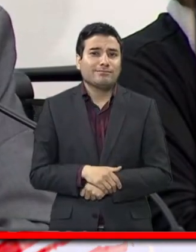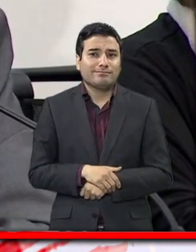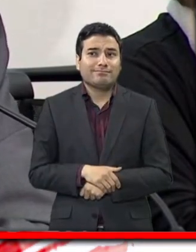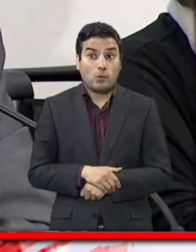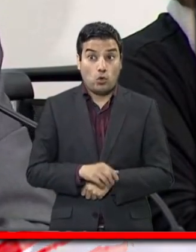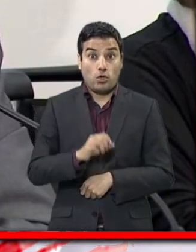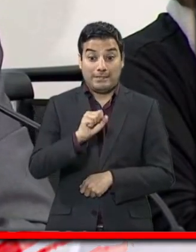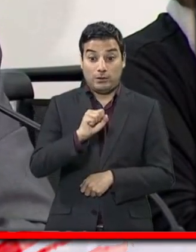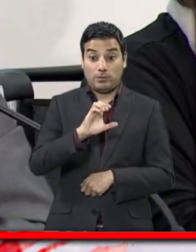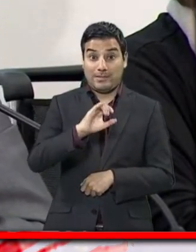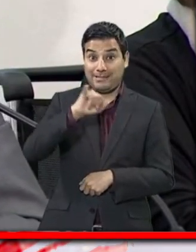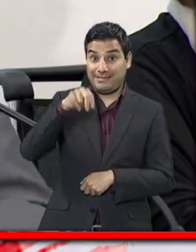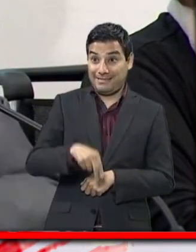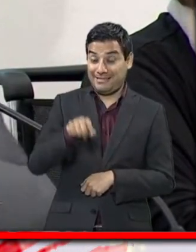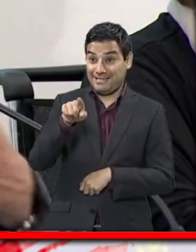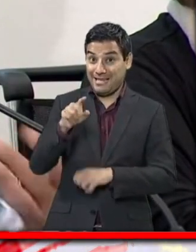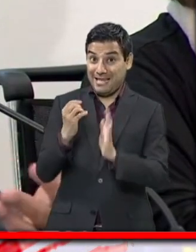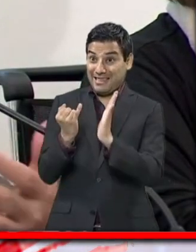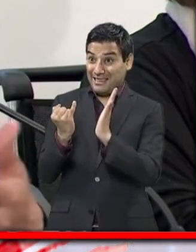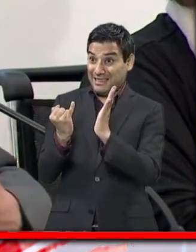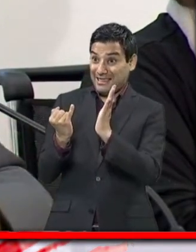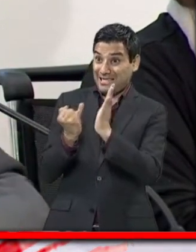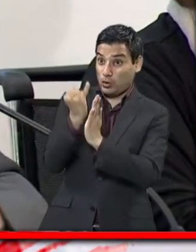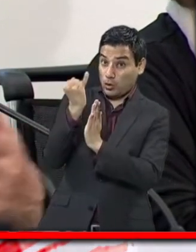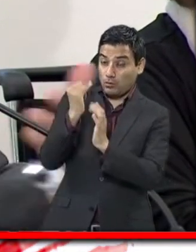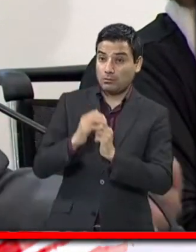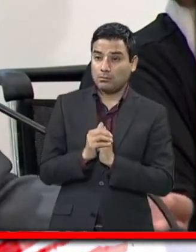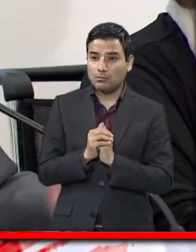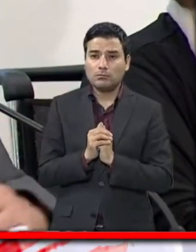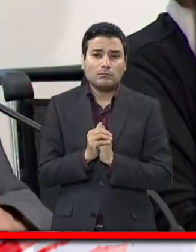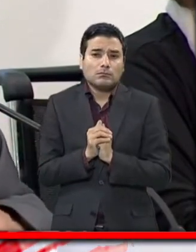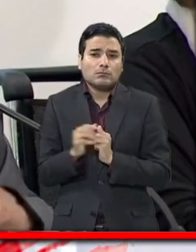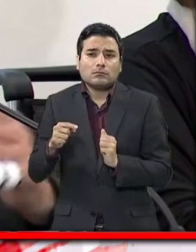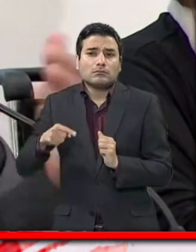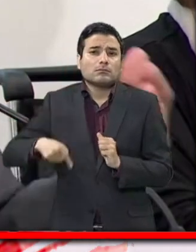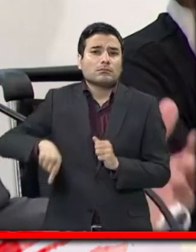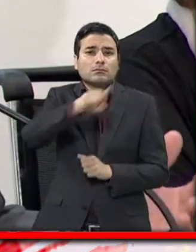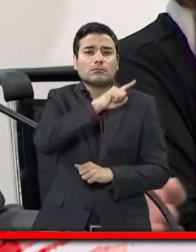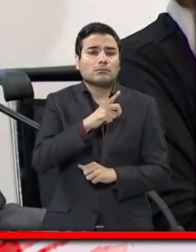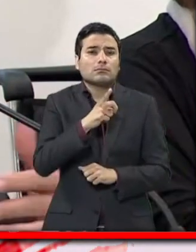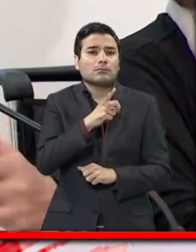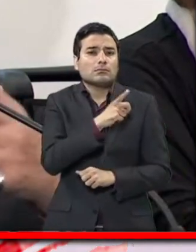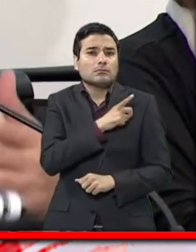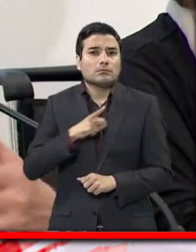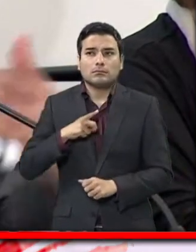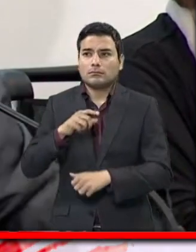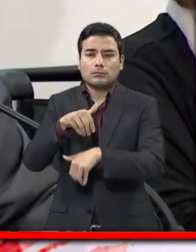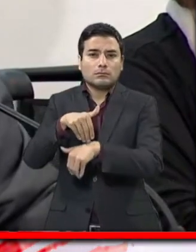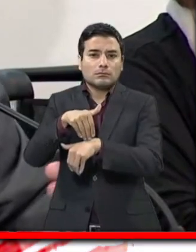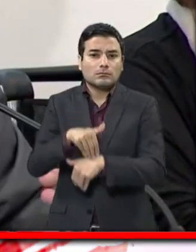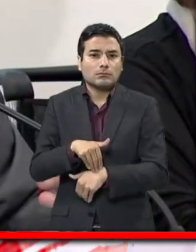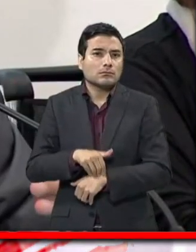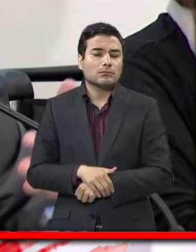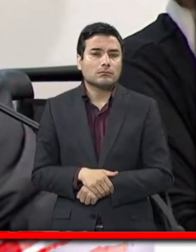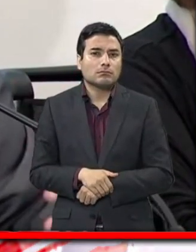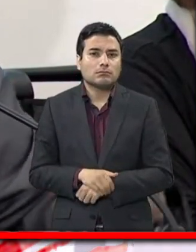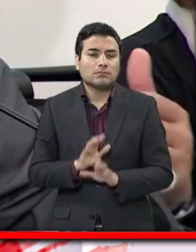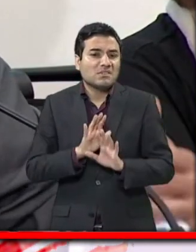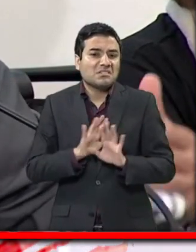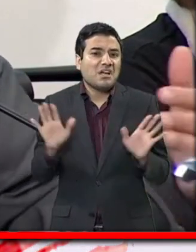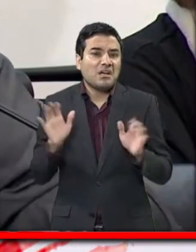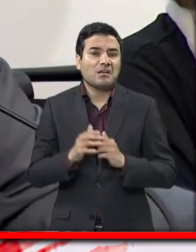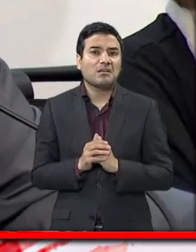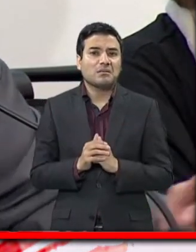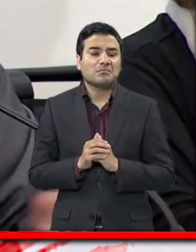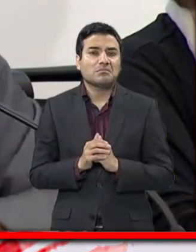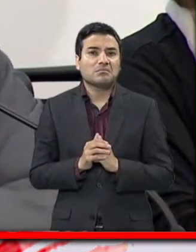pues quienes tenemos responsabilidades vamos a acatarlos no es por ejemplo el